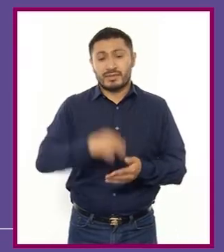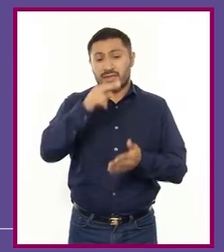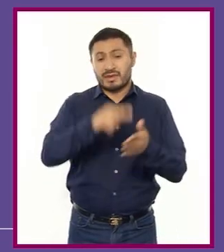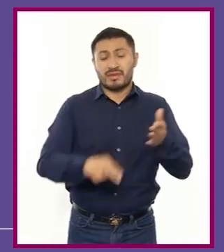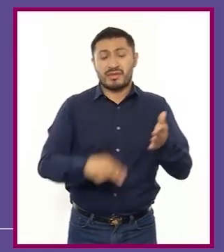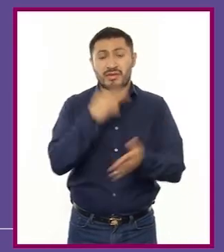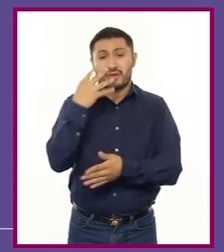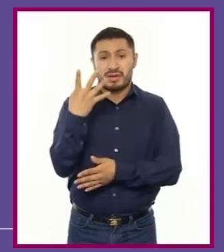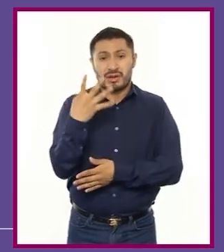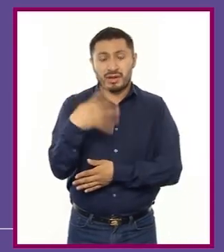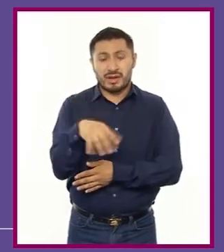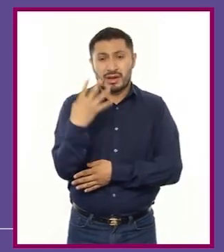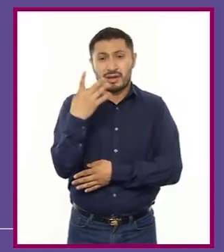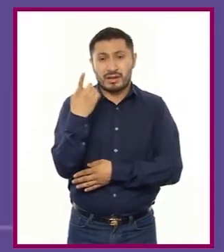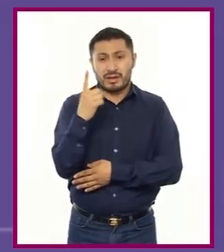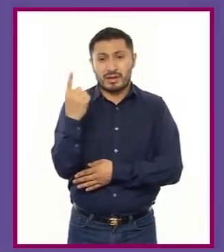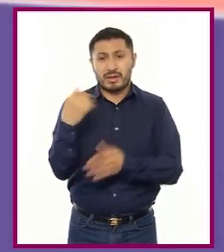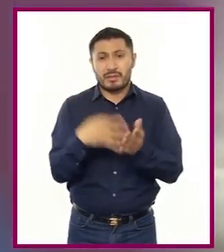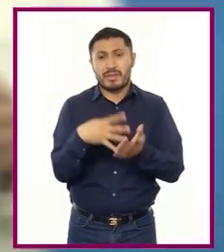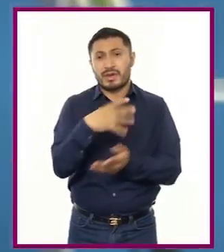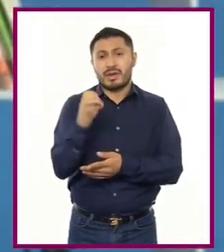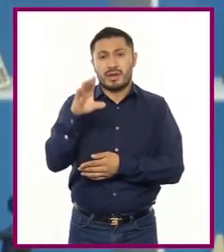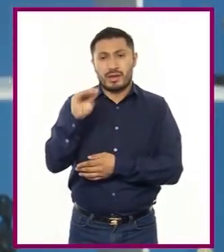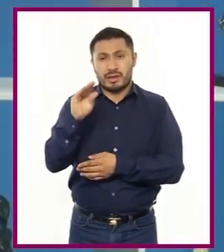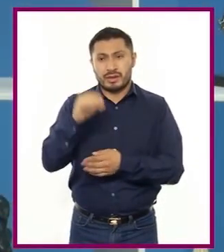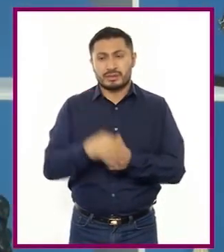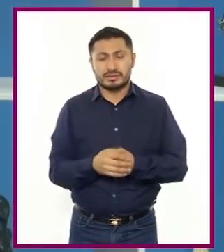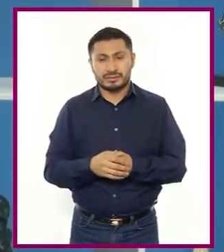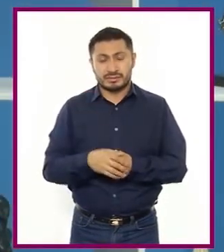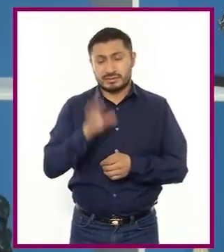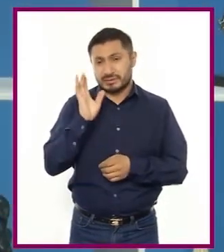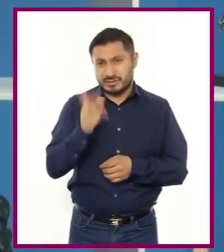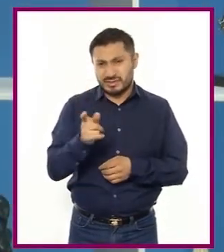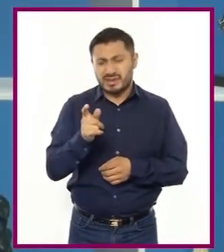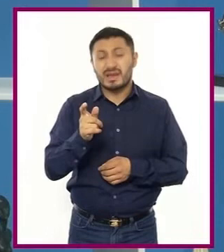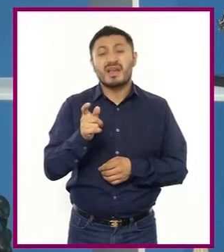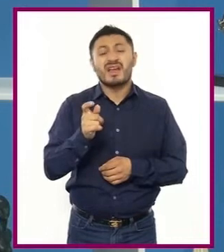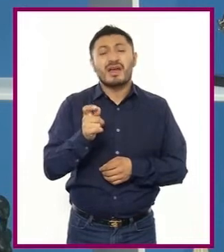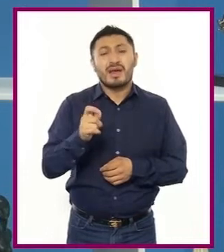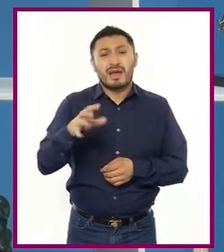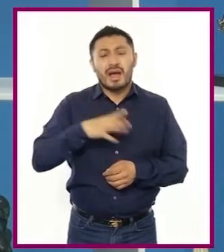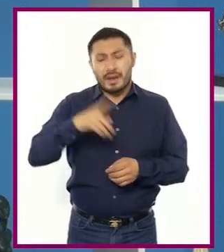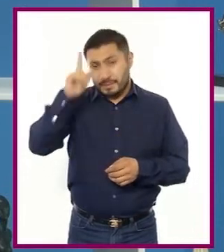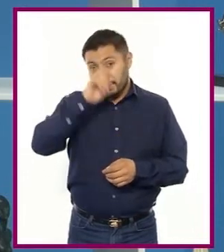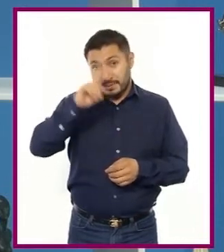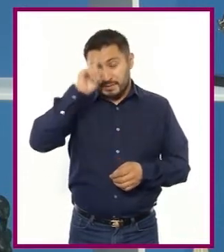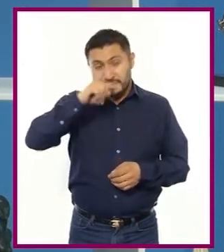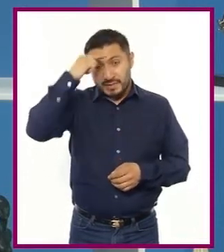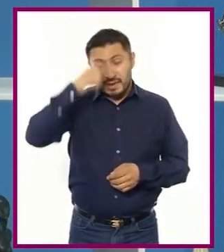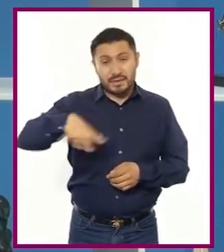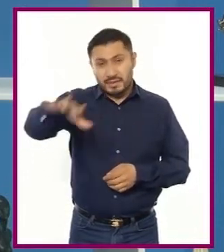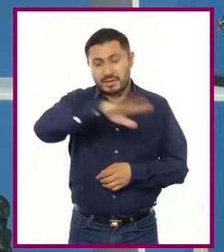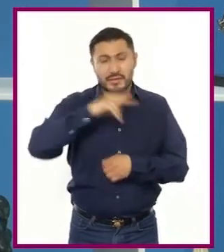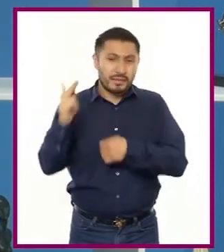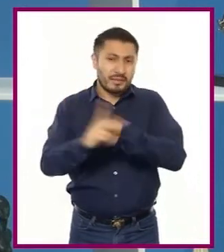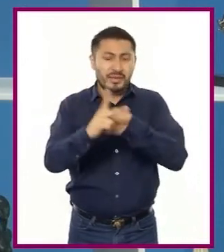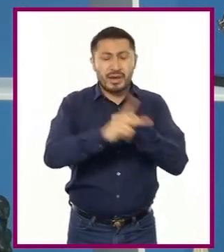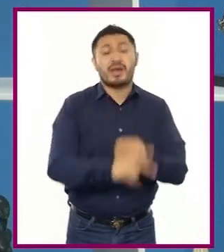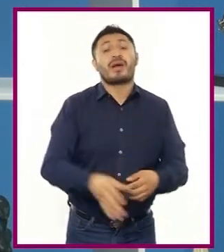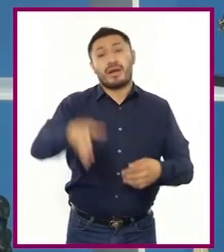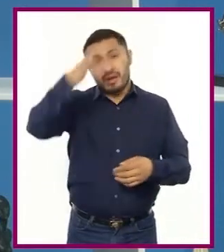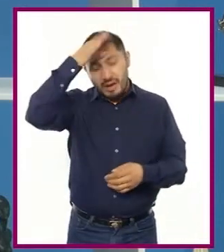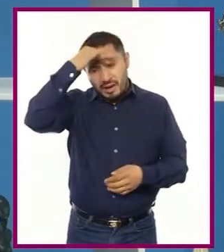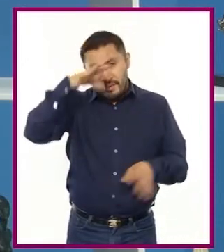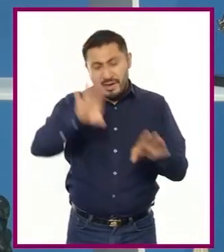de diciembre de 1990. Contienen recomendaciones a los estados para prevenir la incidencia de